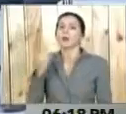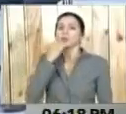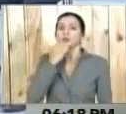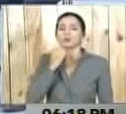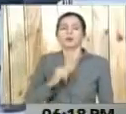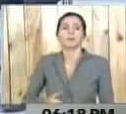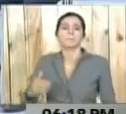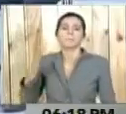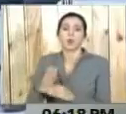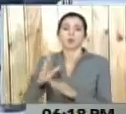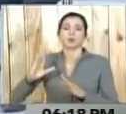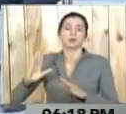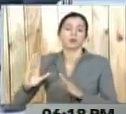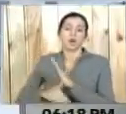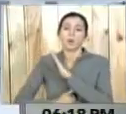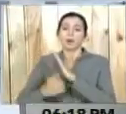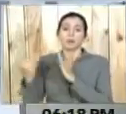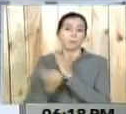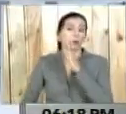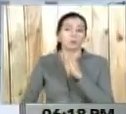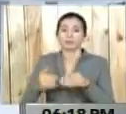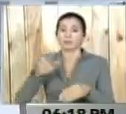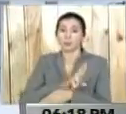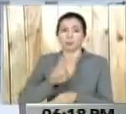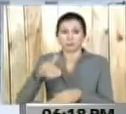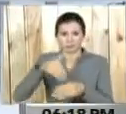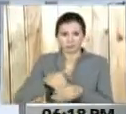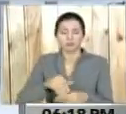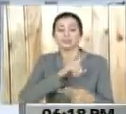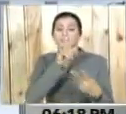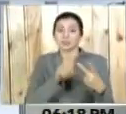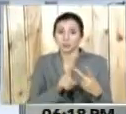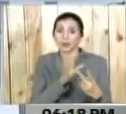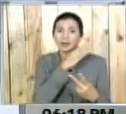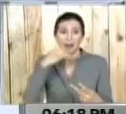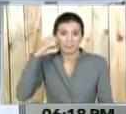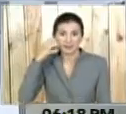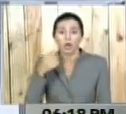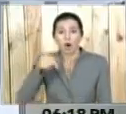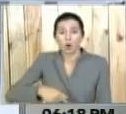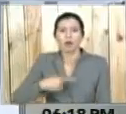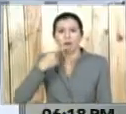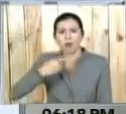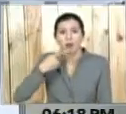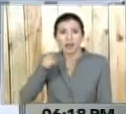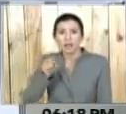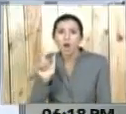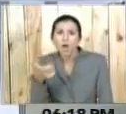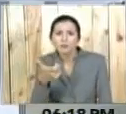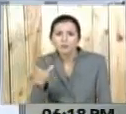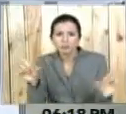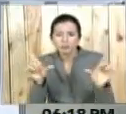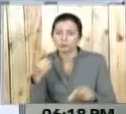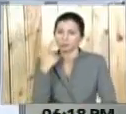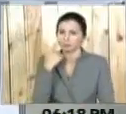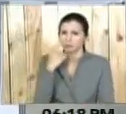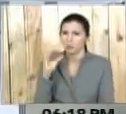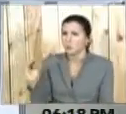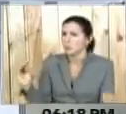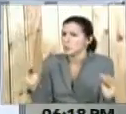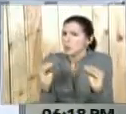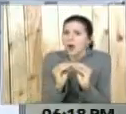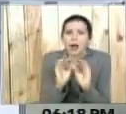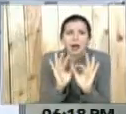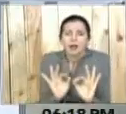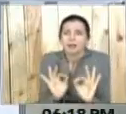otra, si hablamos del señor Capriles, el discurso de Capriles de hoy en Globovisión era una copia al carbón del